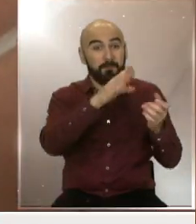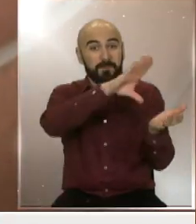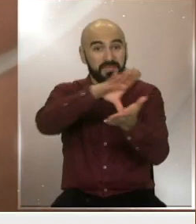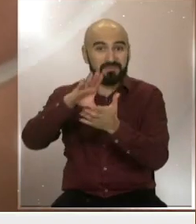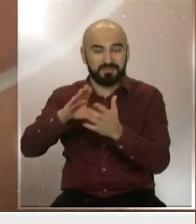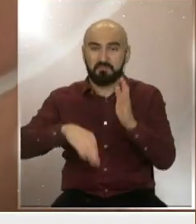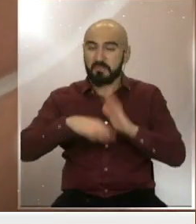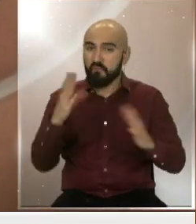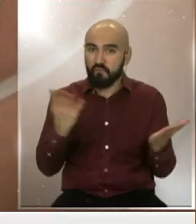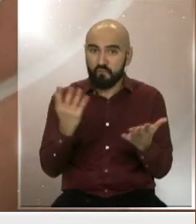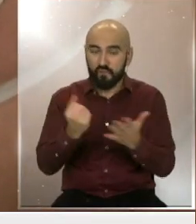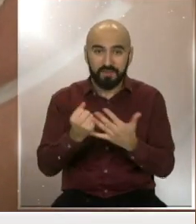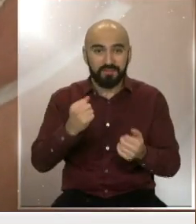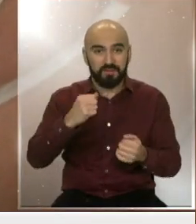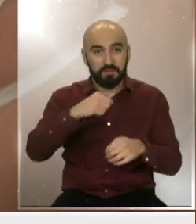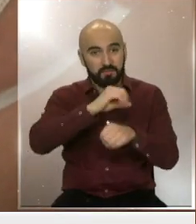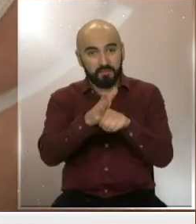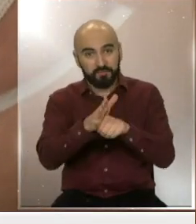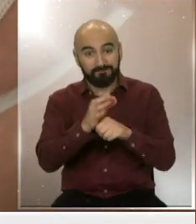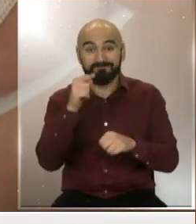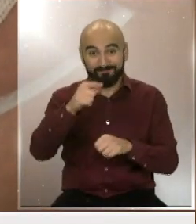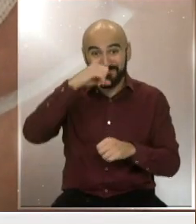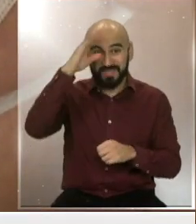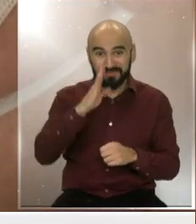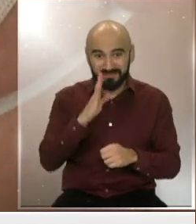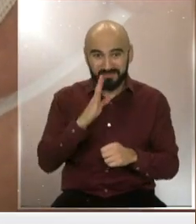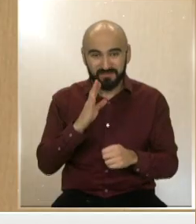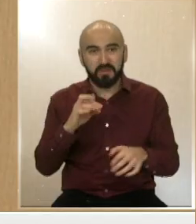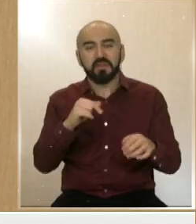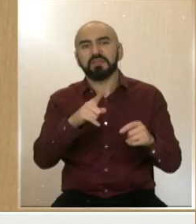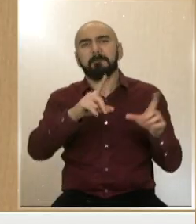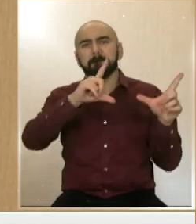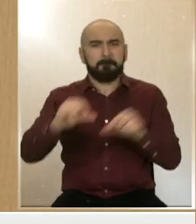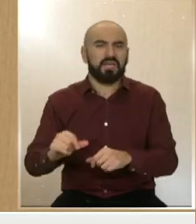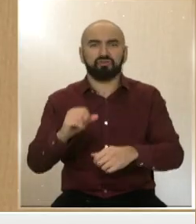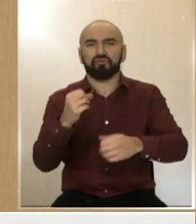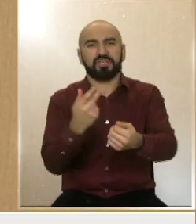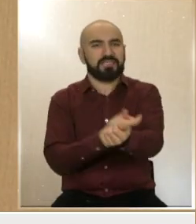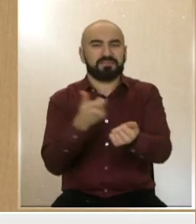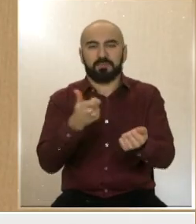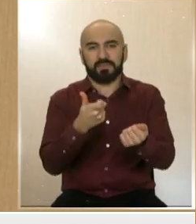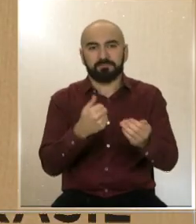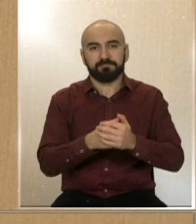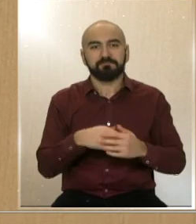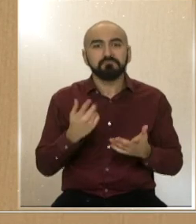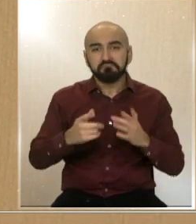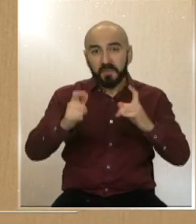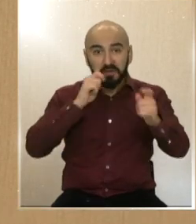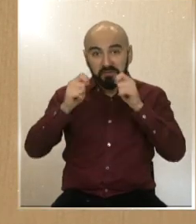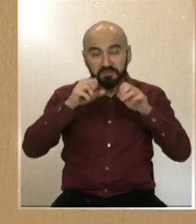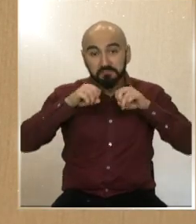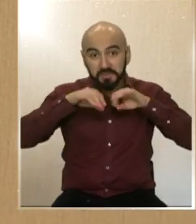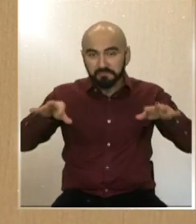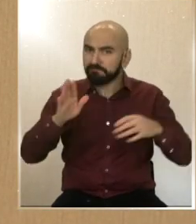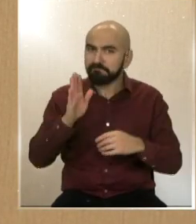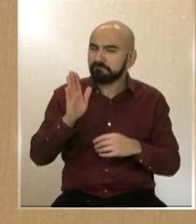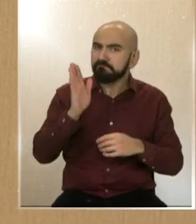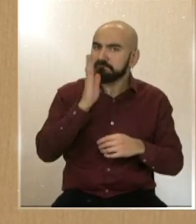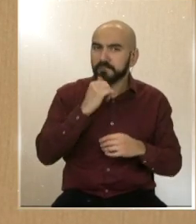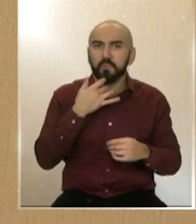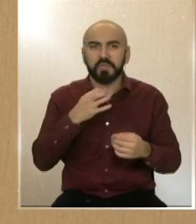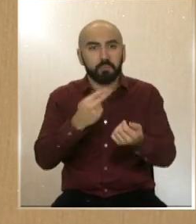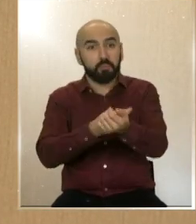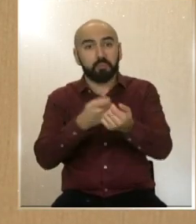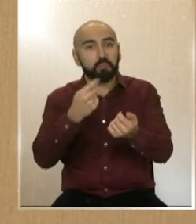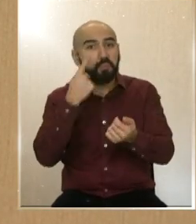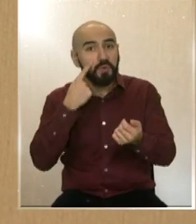la enfermedad, este es el que hace menos exámenes. Hay bastante riesgo de expansión en la comunidad porque las pruebas que hemos hecho